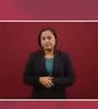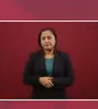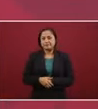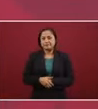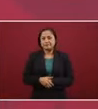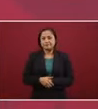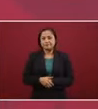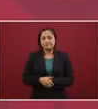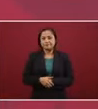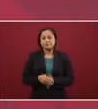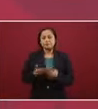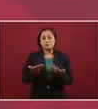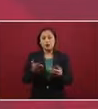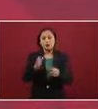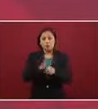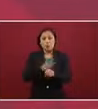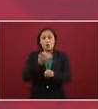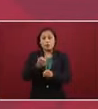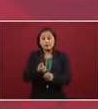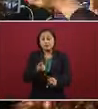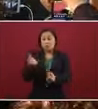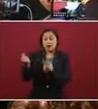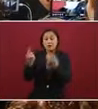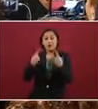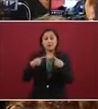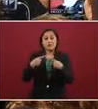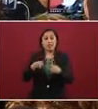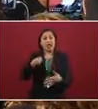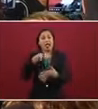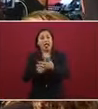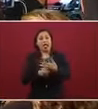esas protestas pues no van a tener